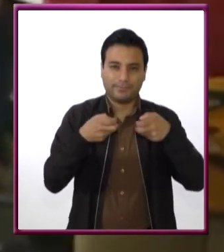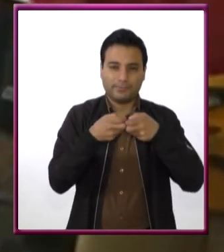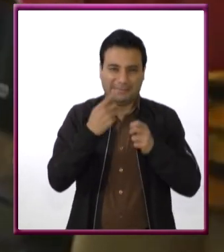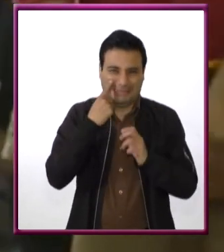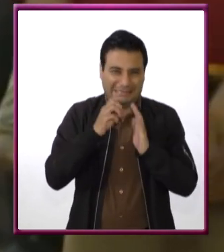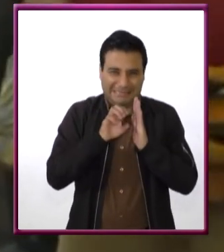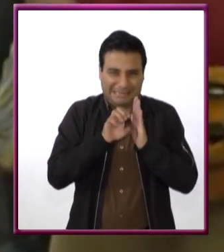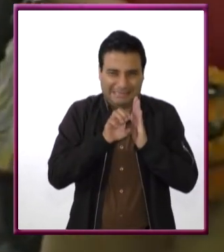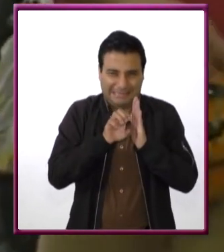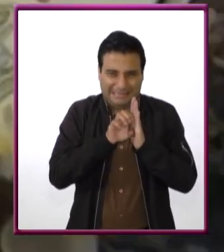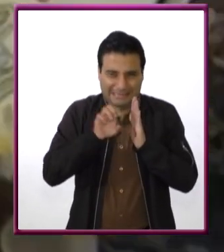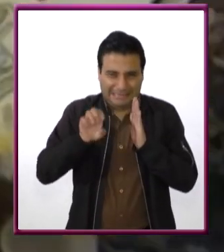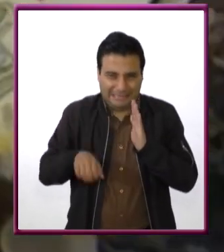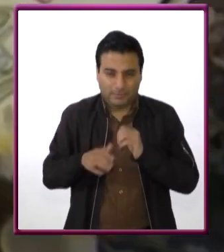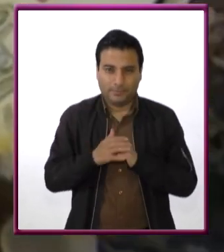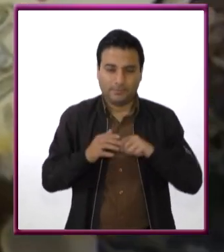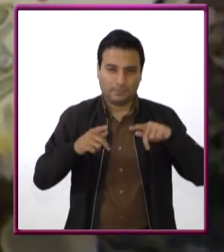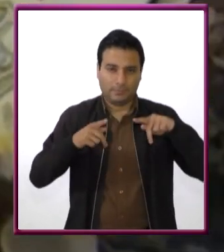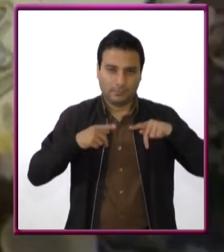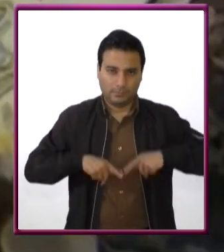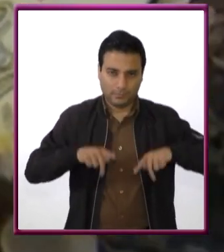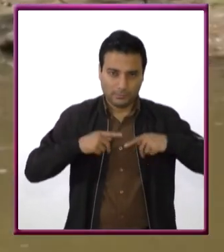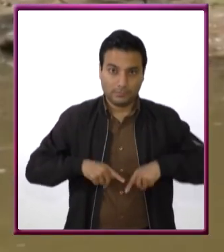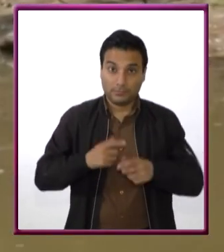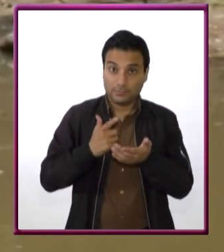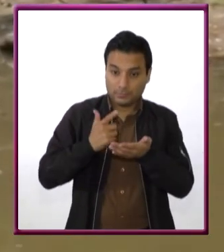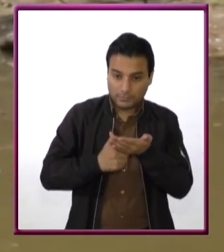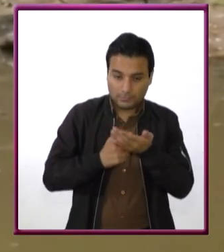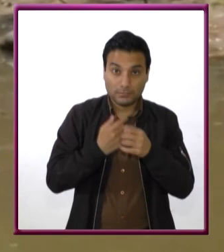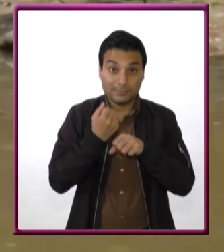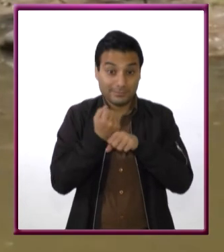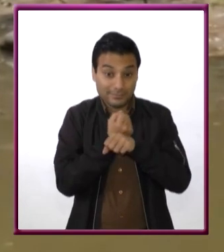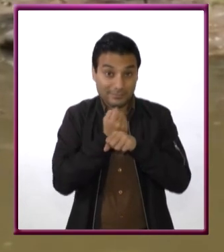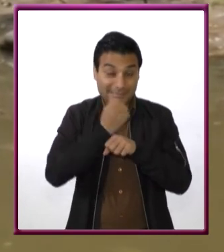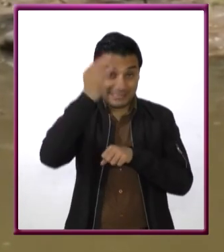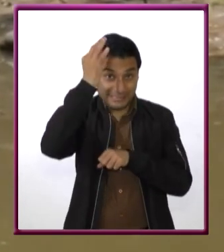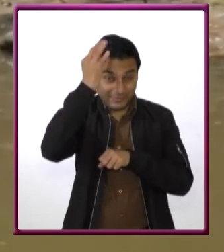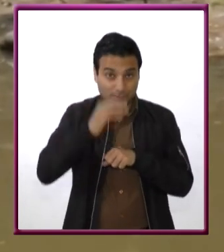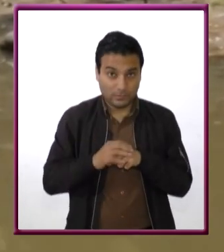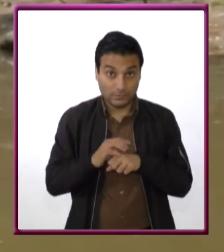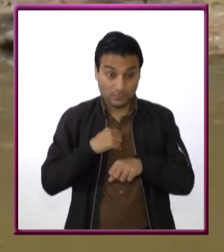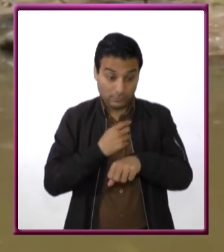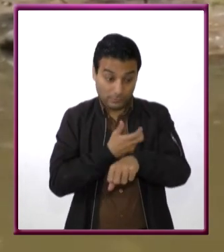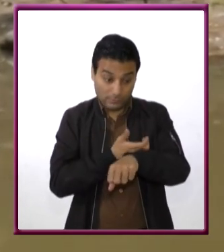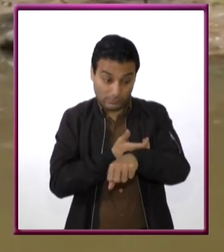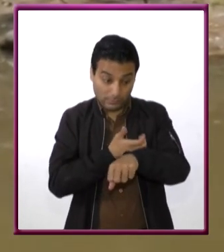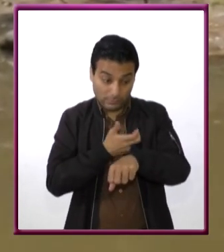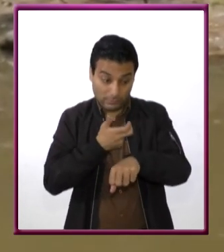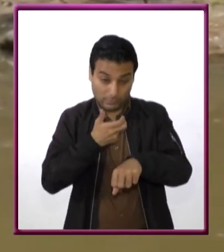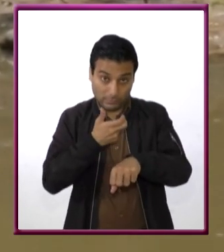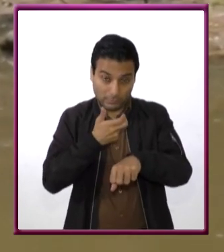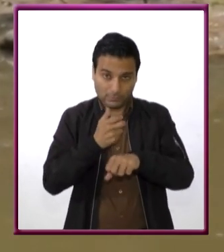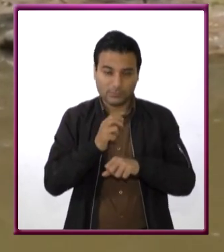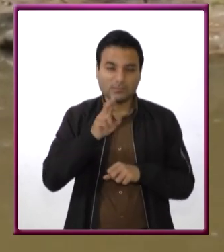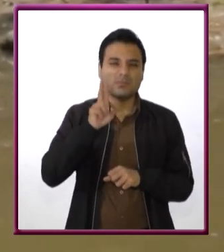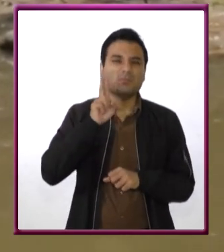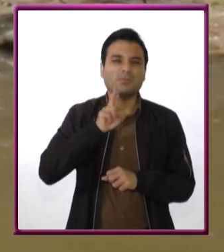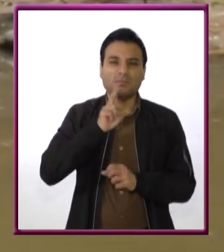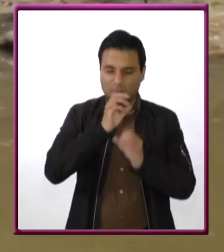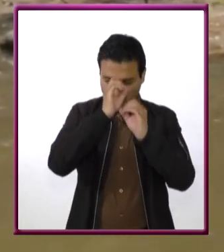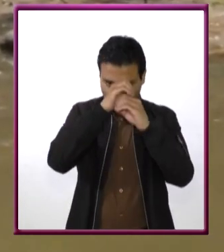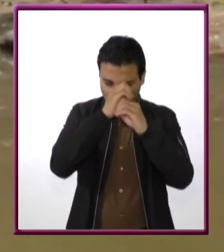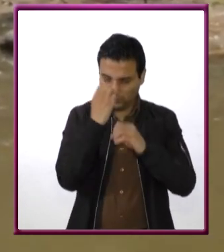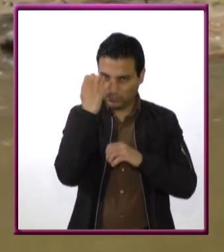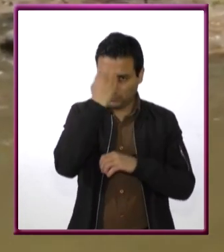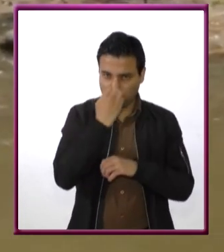nuestro tejido graso o en nuestra sangre o en nuestro pelo, según que estemos expuestos a metales o a compuestos